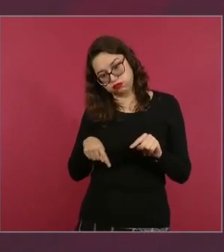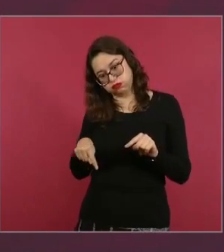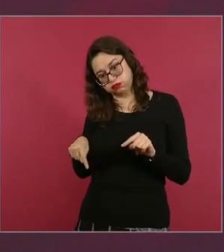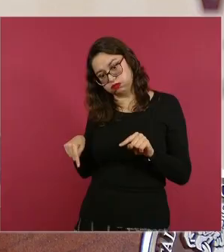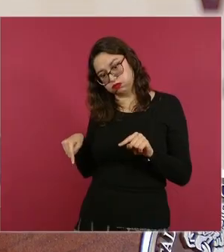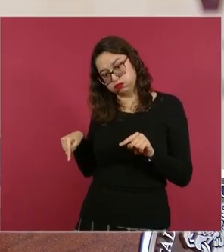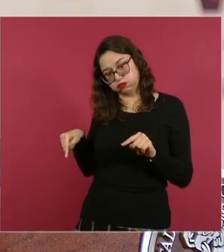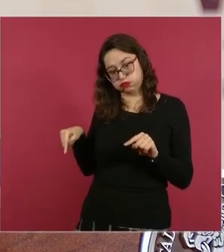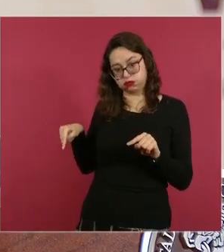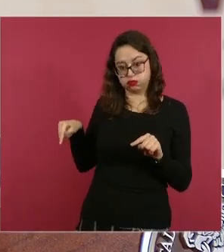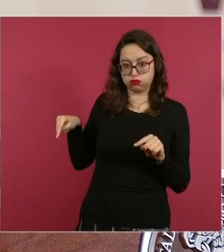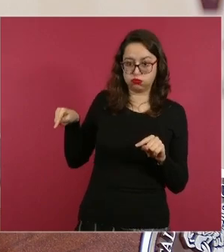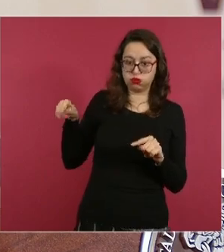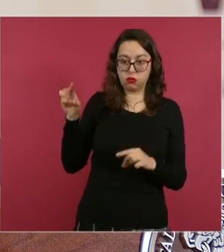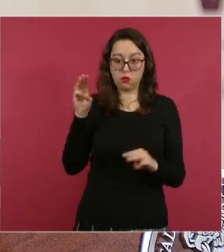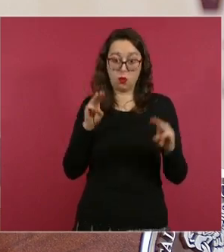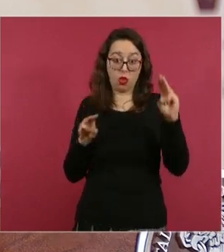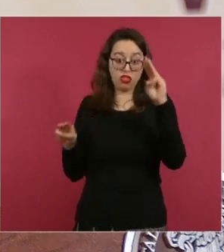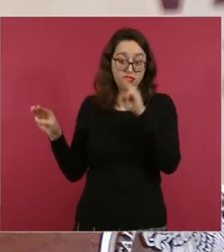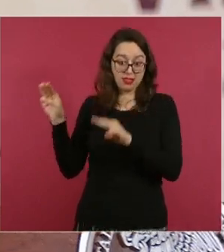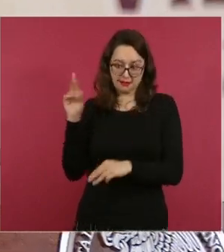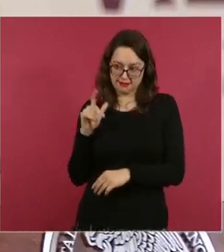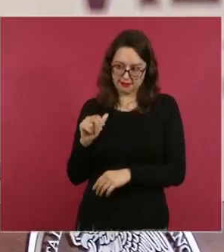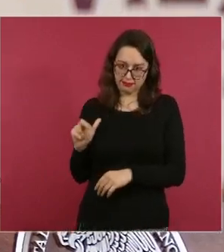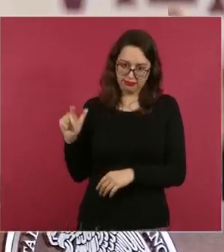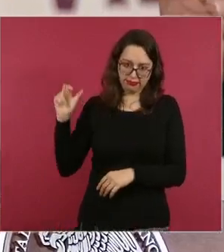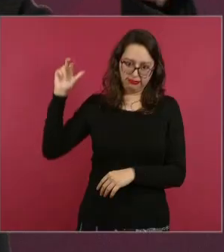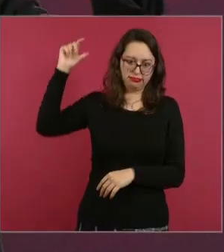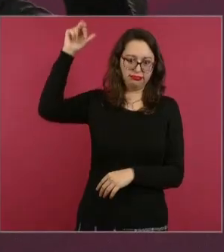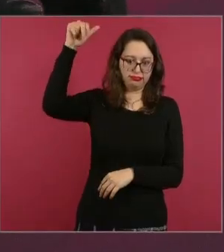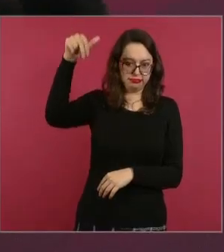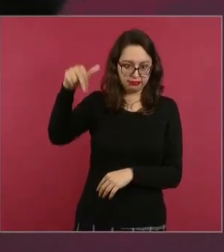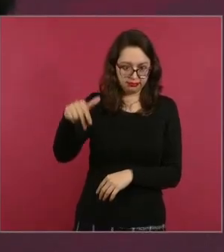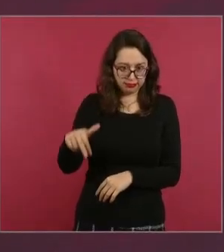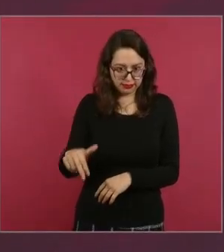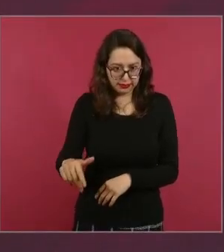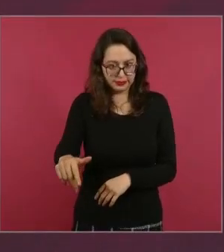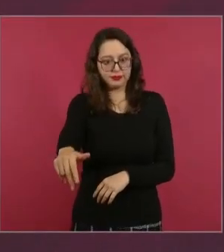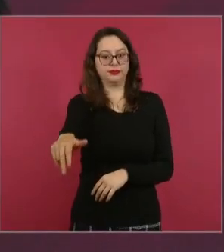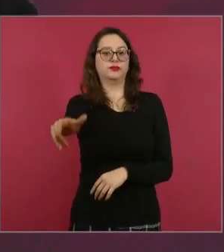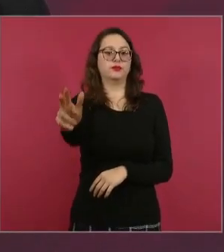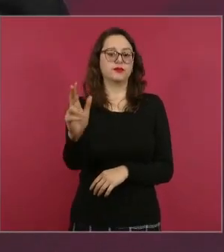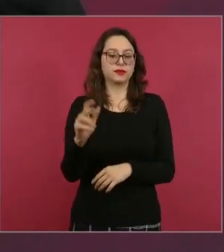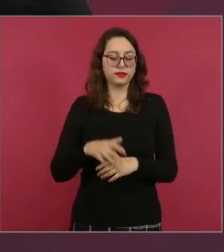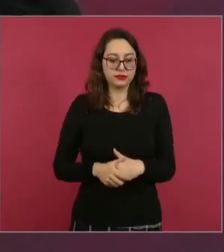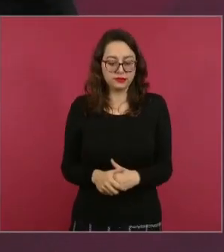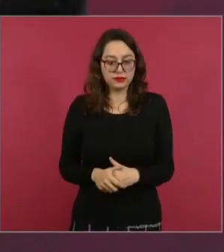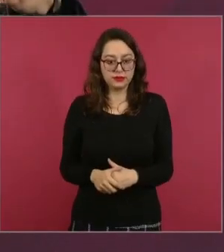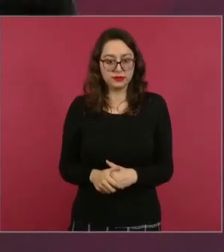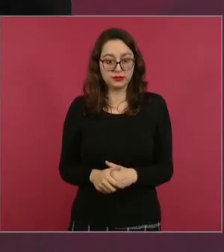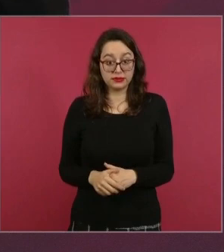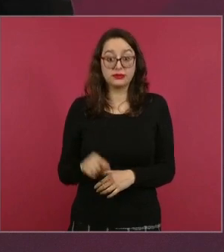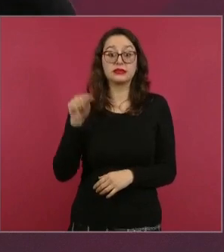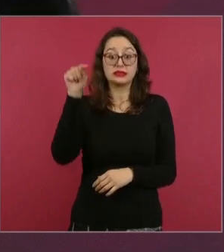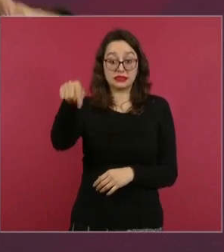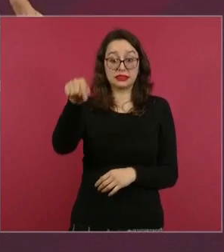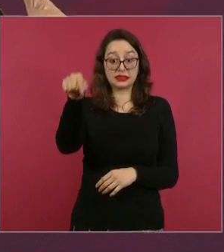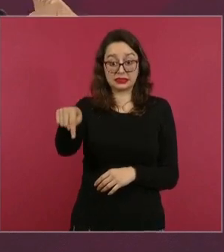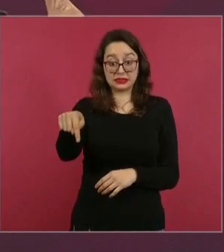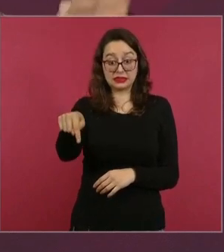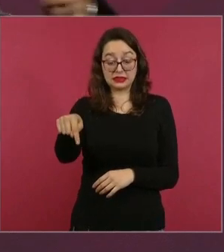este por el cerro y del otro lado un